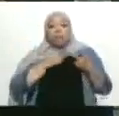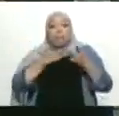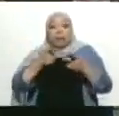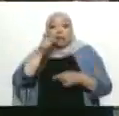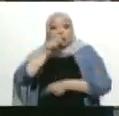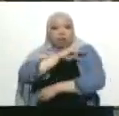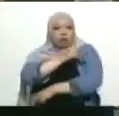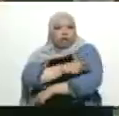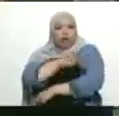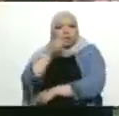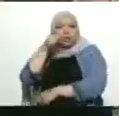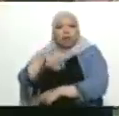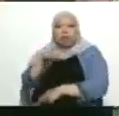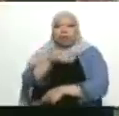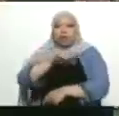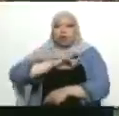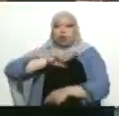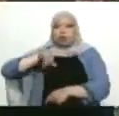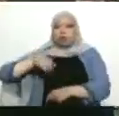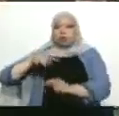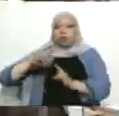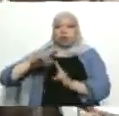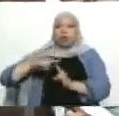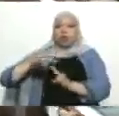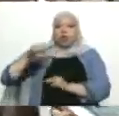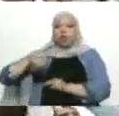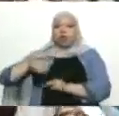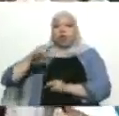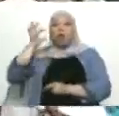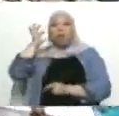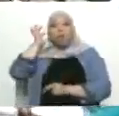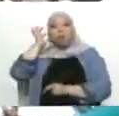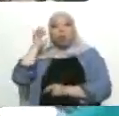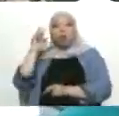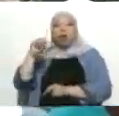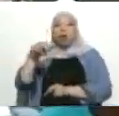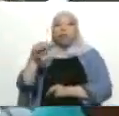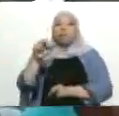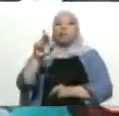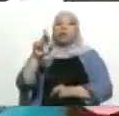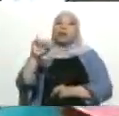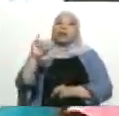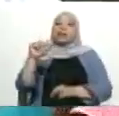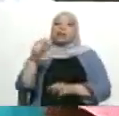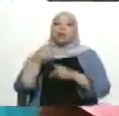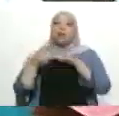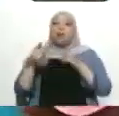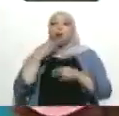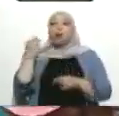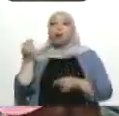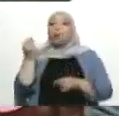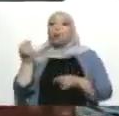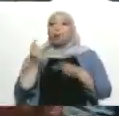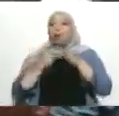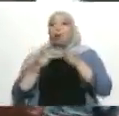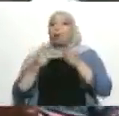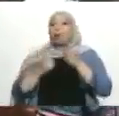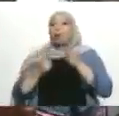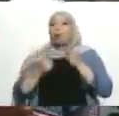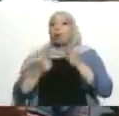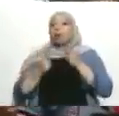tuvimos jóvenes como Mayerlin Arias, o como Robexa, o como Diomar, o